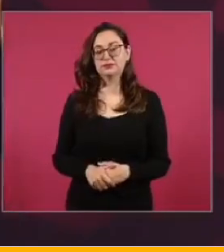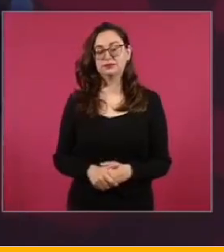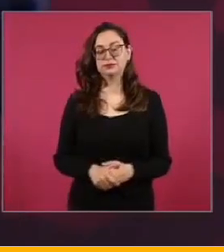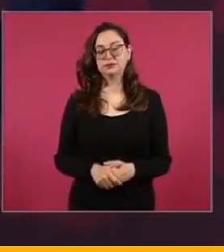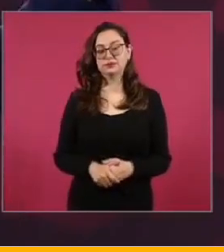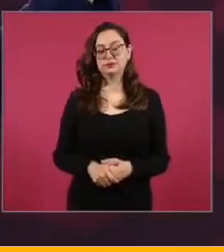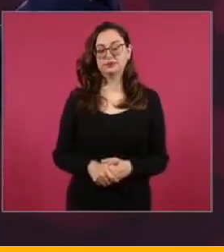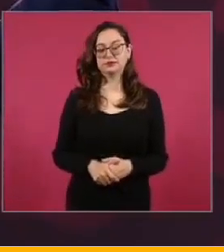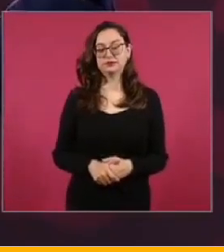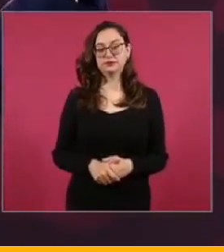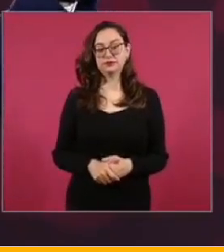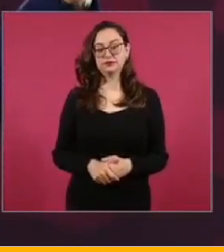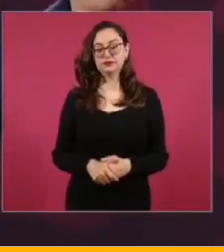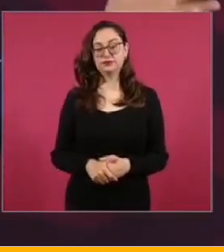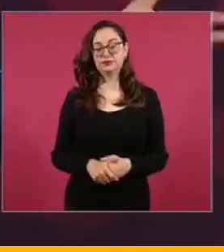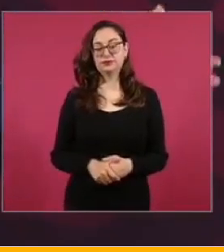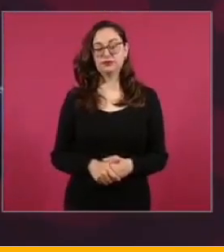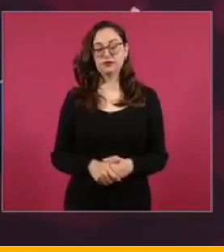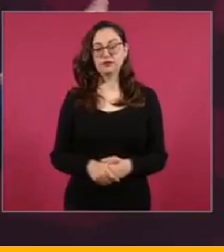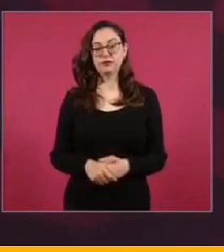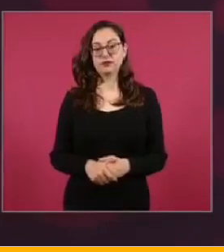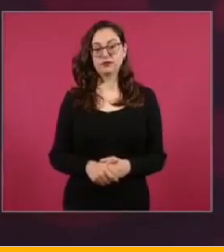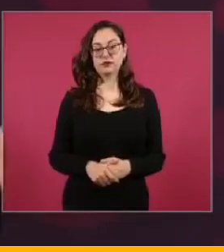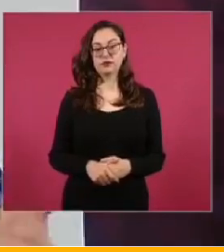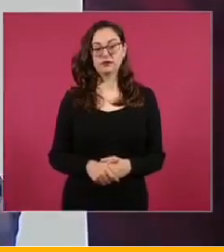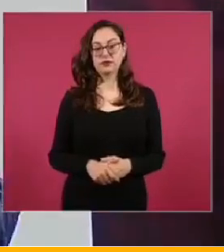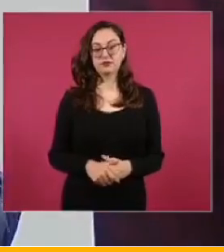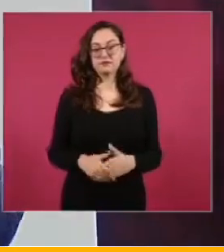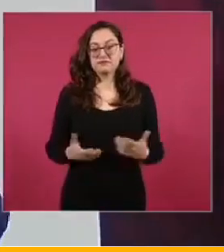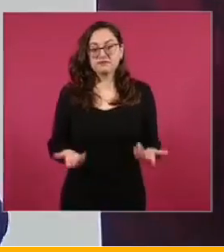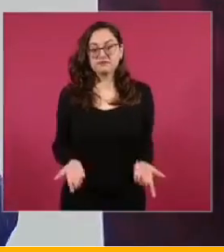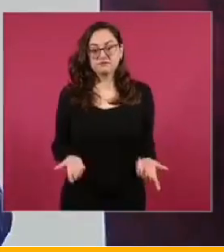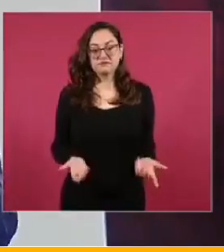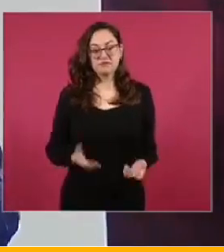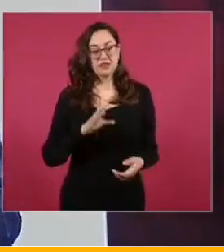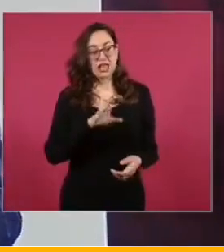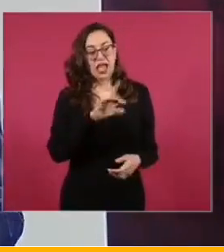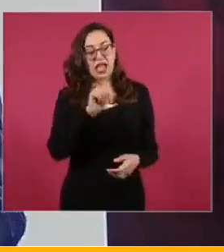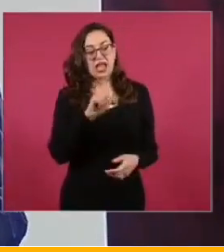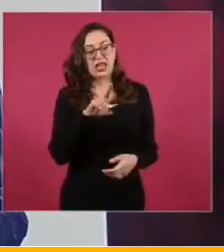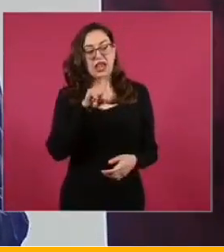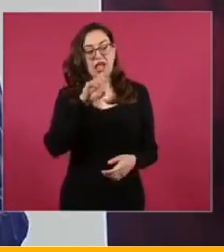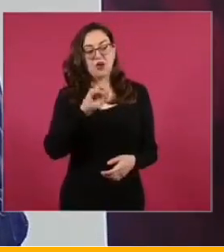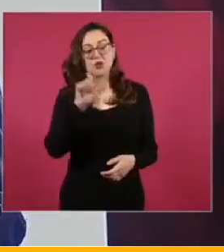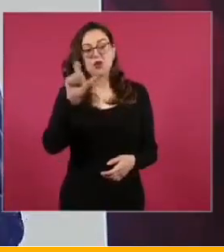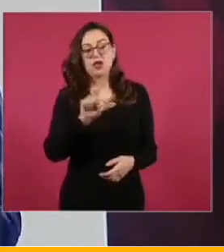Que debería Claudio X. González informar cuánto recibió,